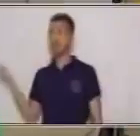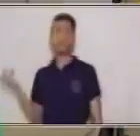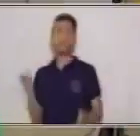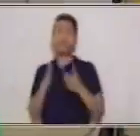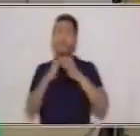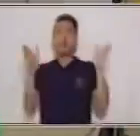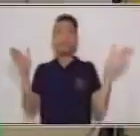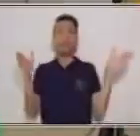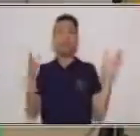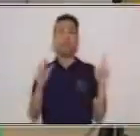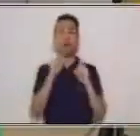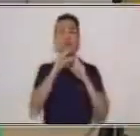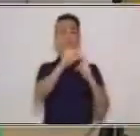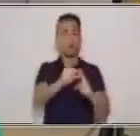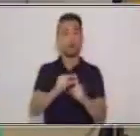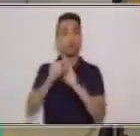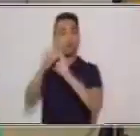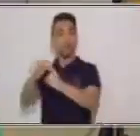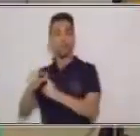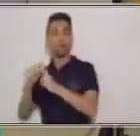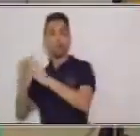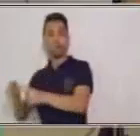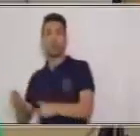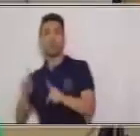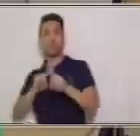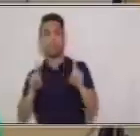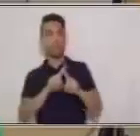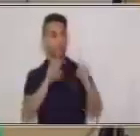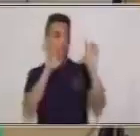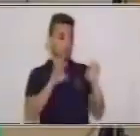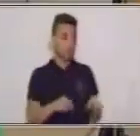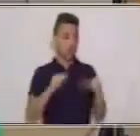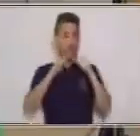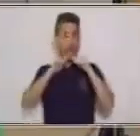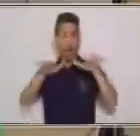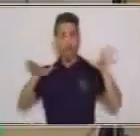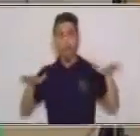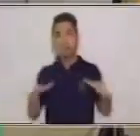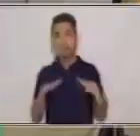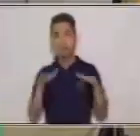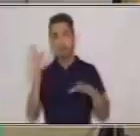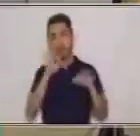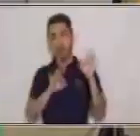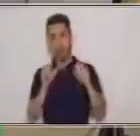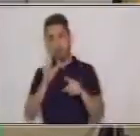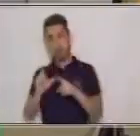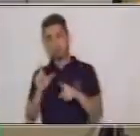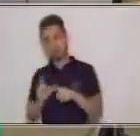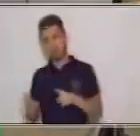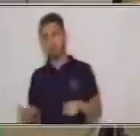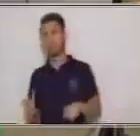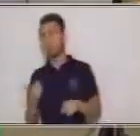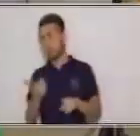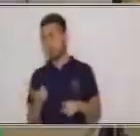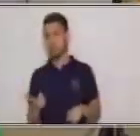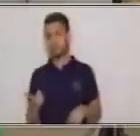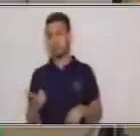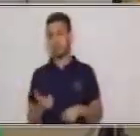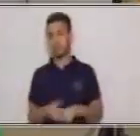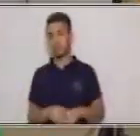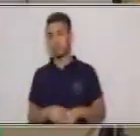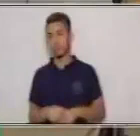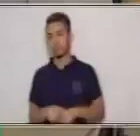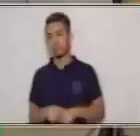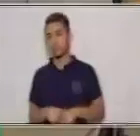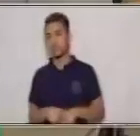nombrándonos a las diferentes personas, animales, cosas, ¿sí? Objetos, lugares.